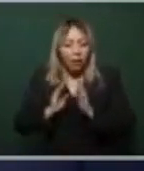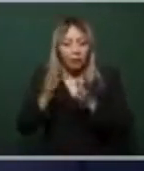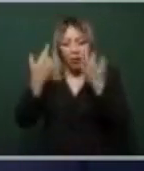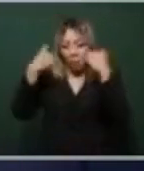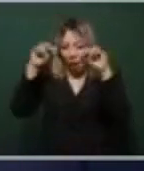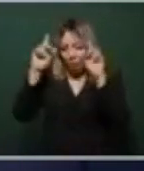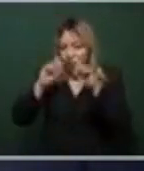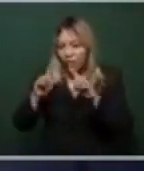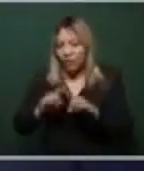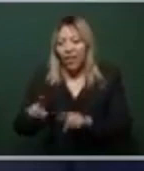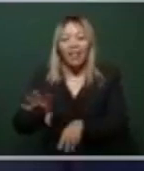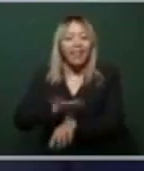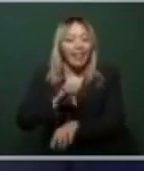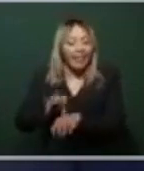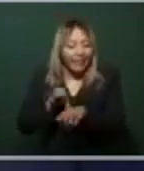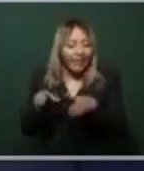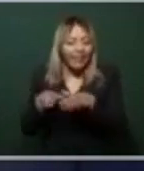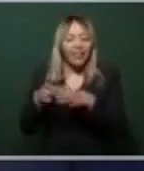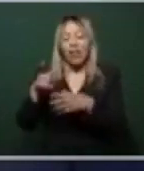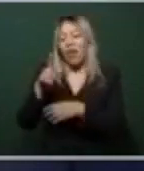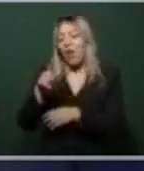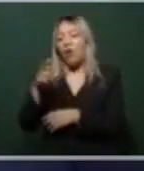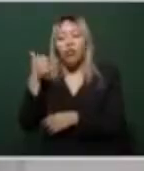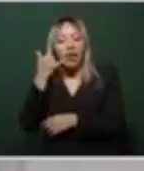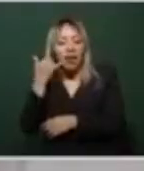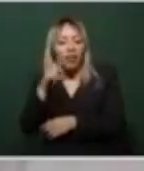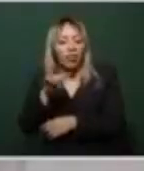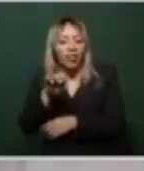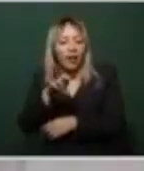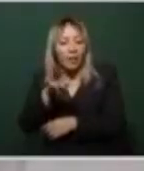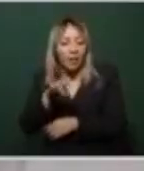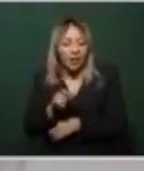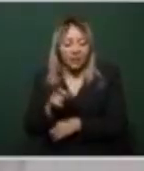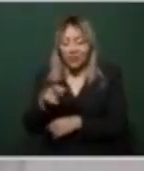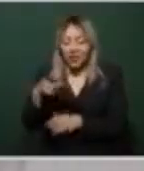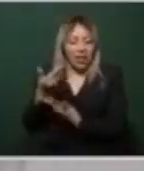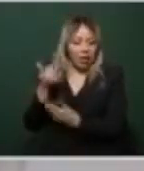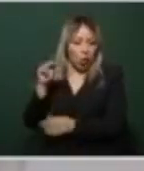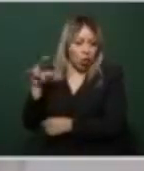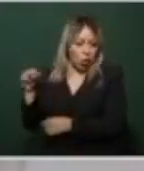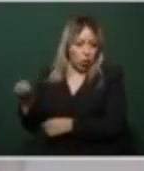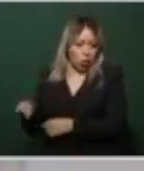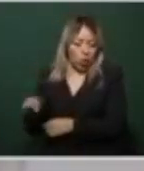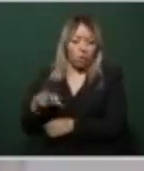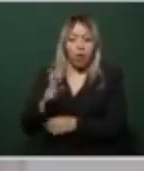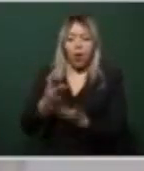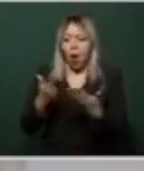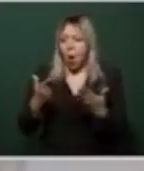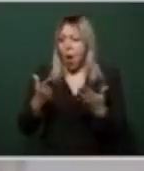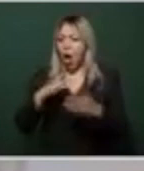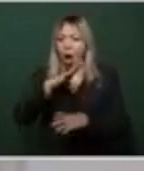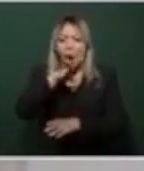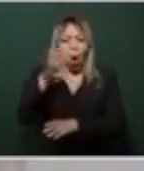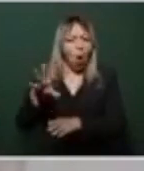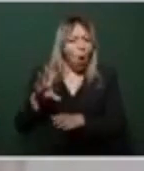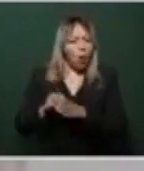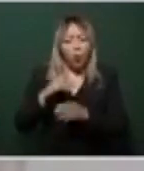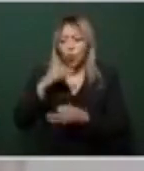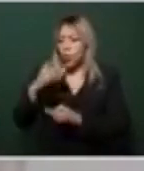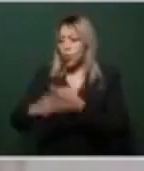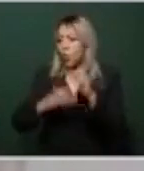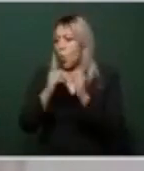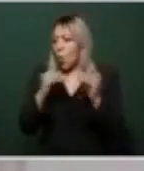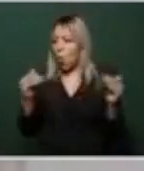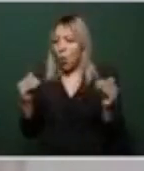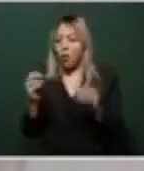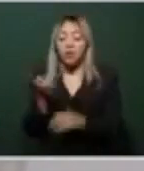Comisión Federal de Electricidad o en Pemex. Entonces, ahora es universal. Entonces, estamos con